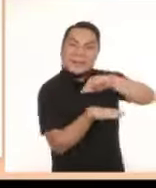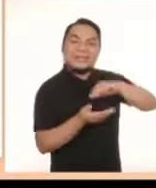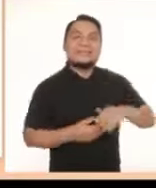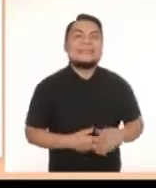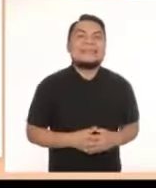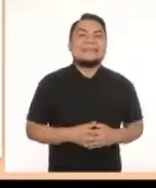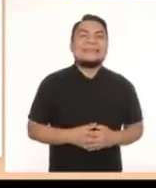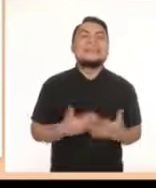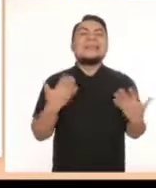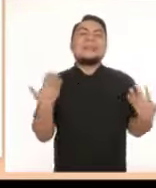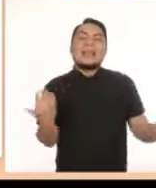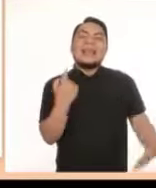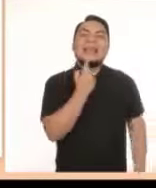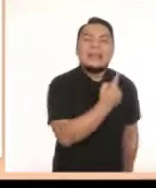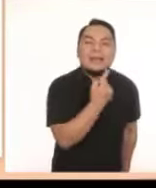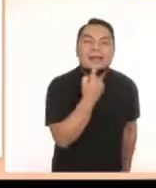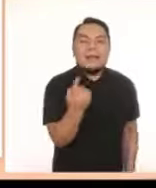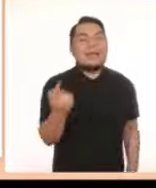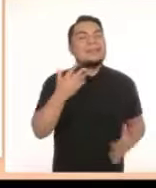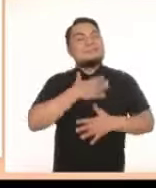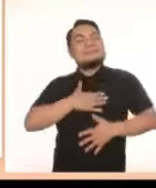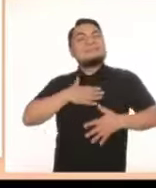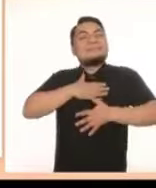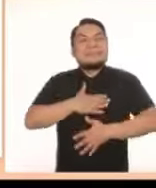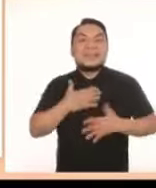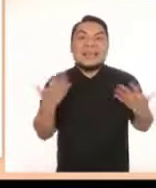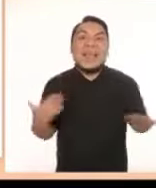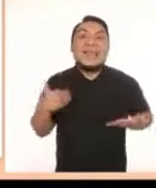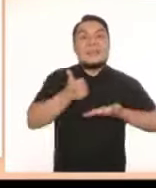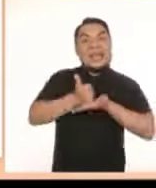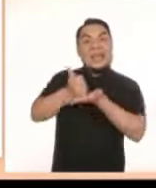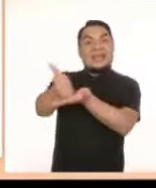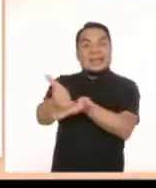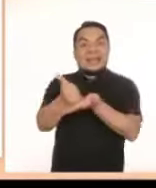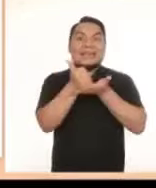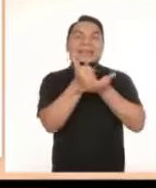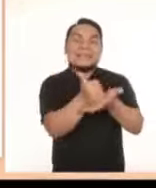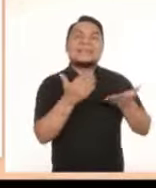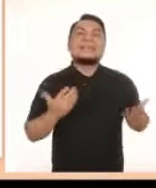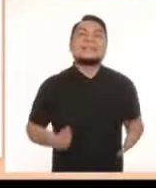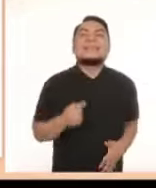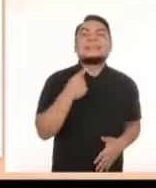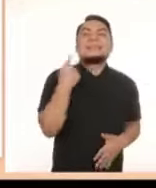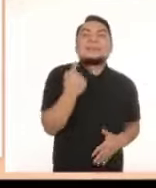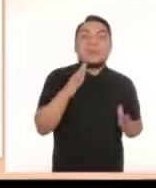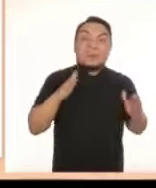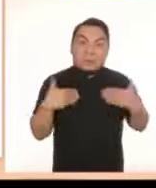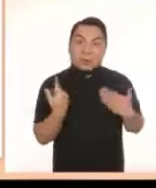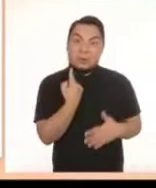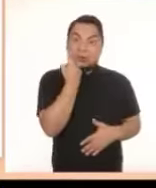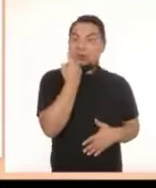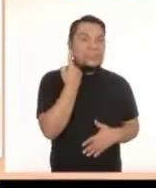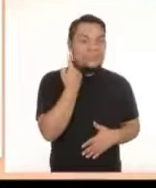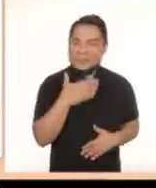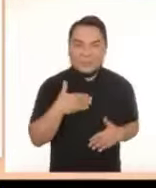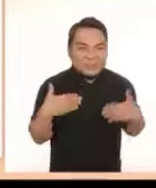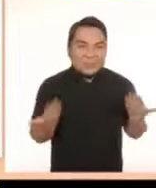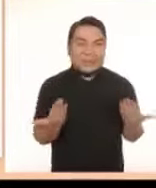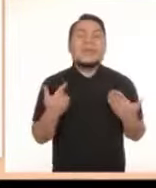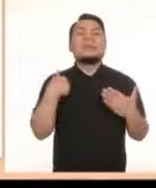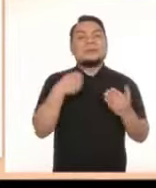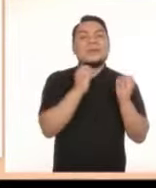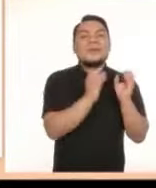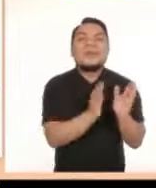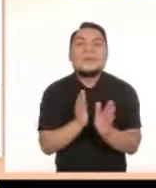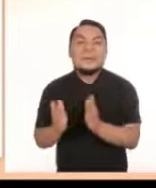Qué divertido es ayudar, solito no puedo lograr, ordenando